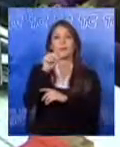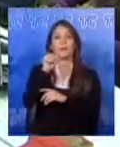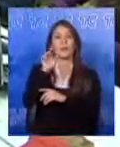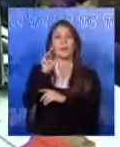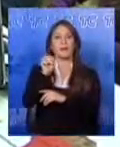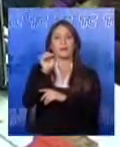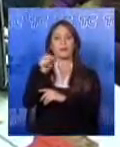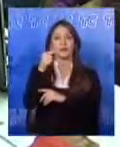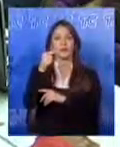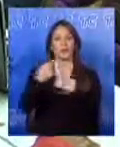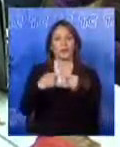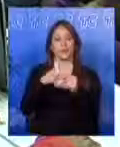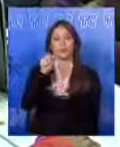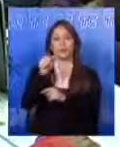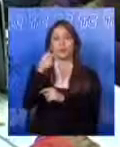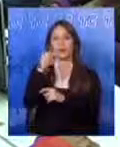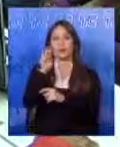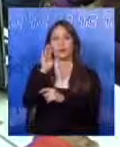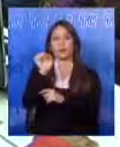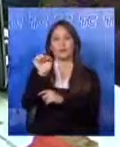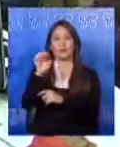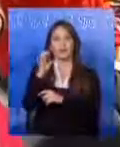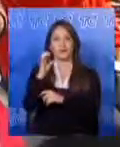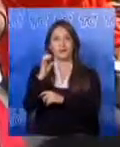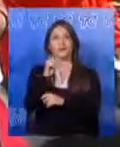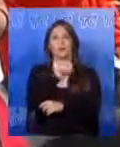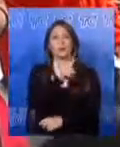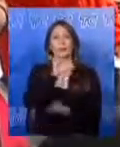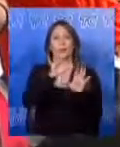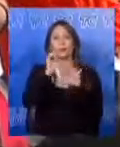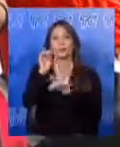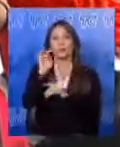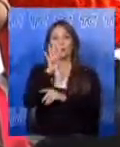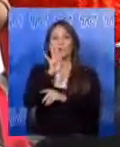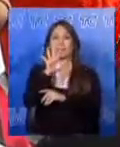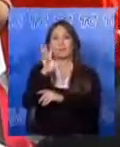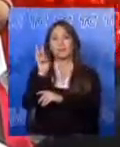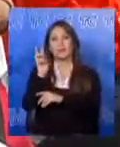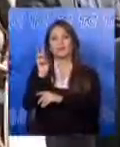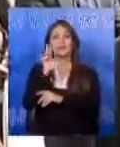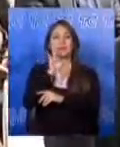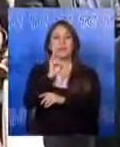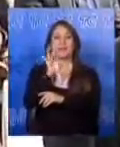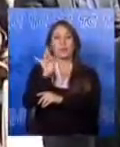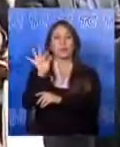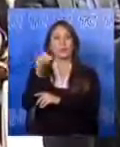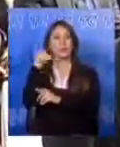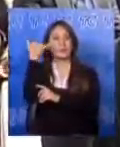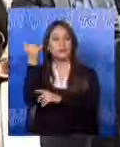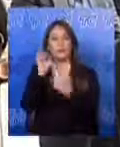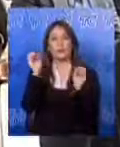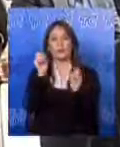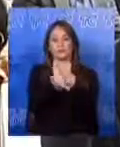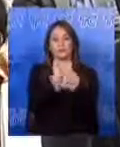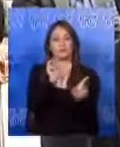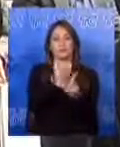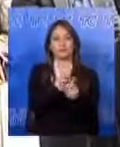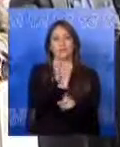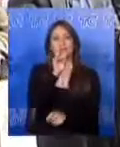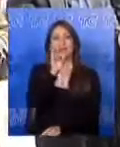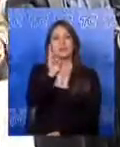punto quitó punto geo b punto se llamará al 1 800 4 5 6 7 8 9 o por mensaje de texto al 6